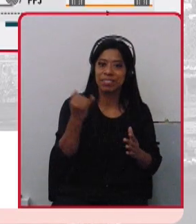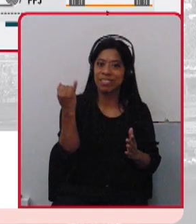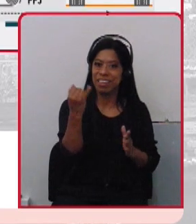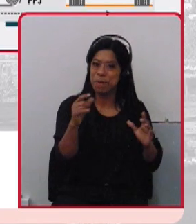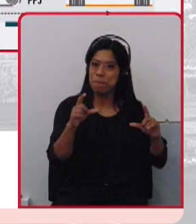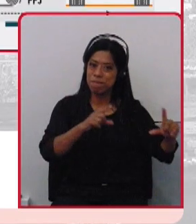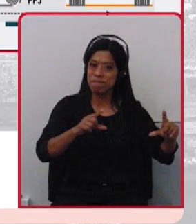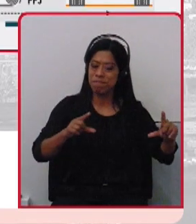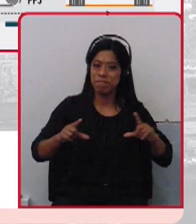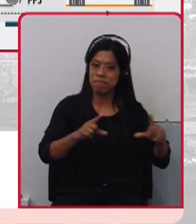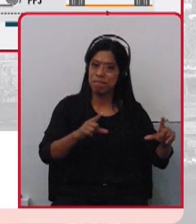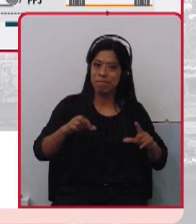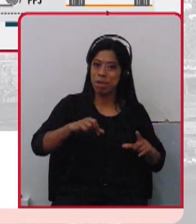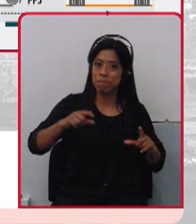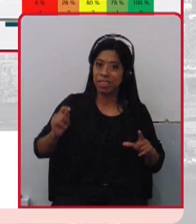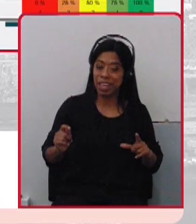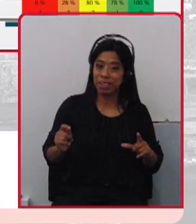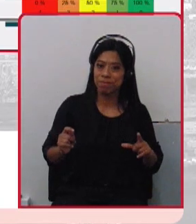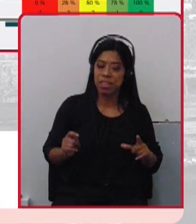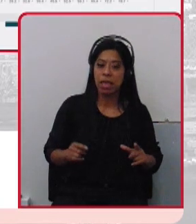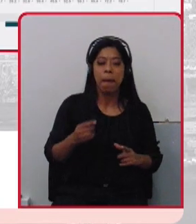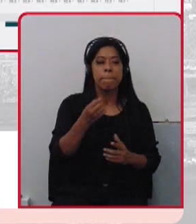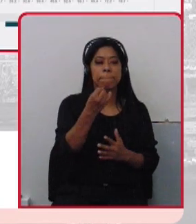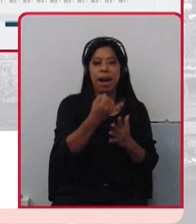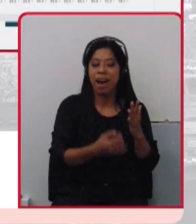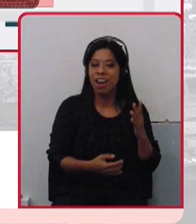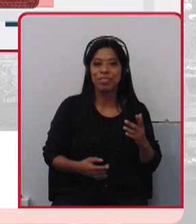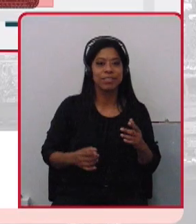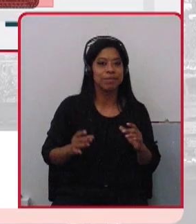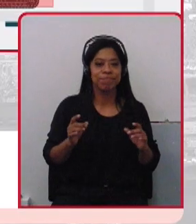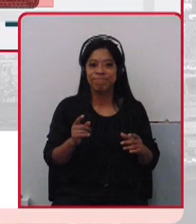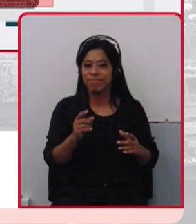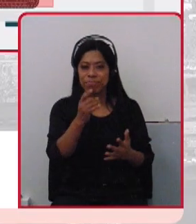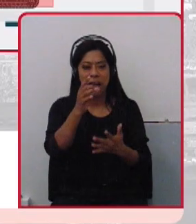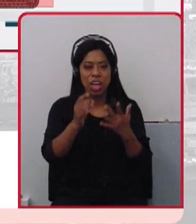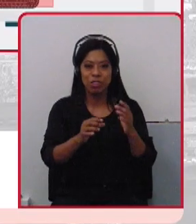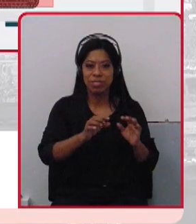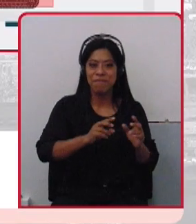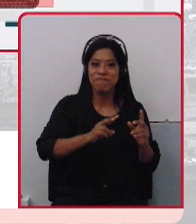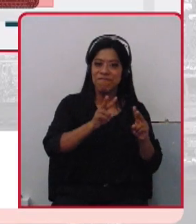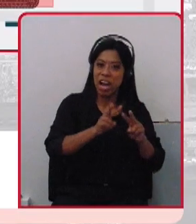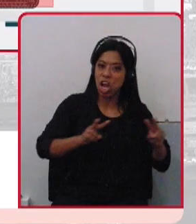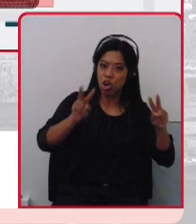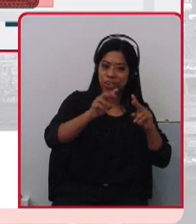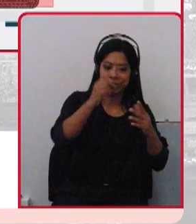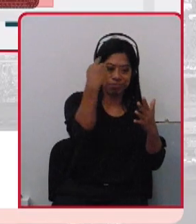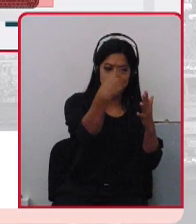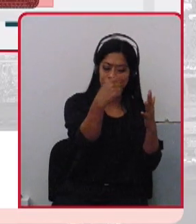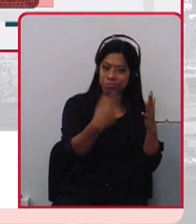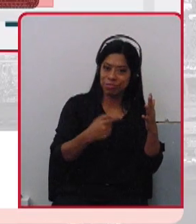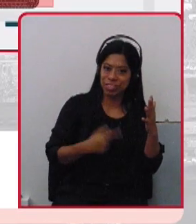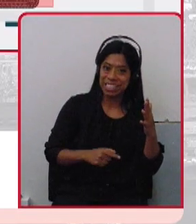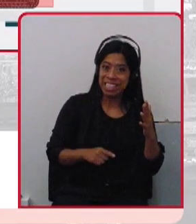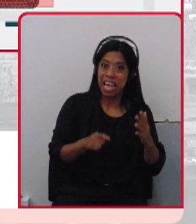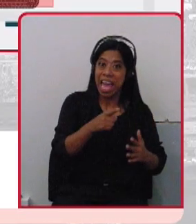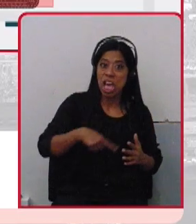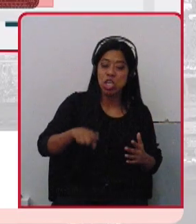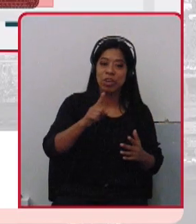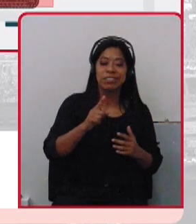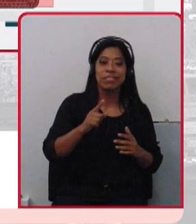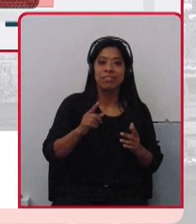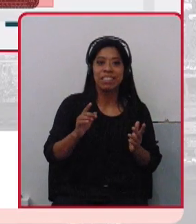diapositivas anteriores, donde vimos una serie de eventos y vimos unos ratios, ¿qué hubiera pasado si todos estos eventos realmente se